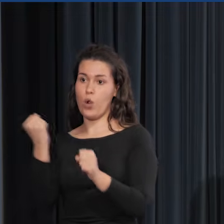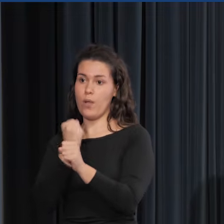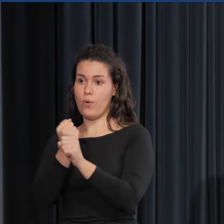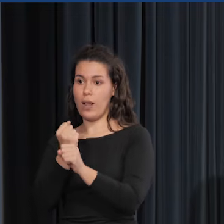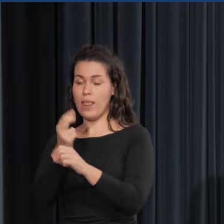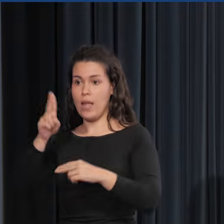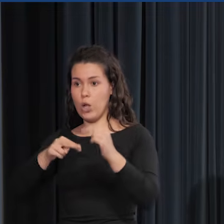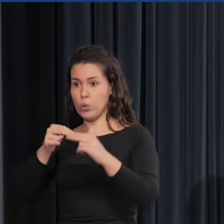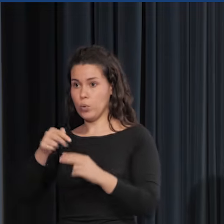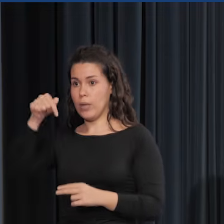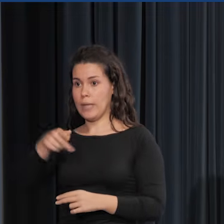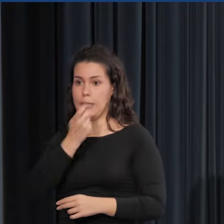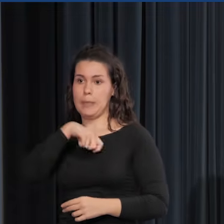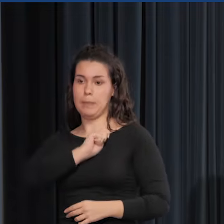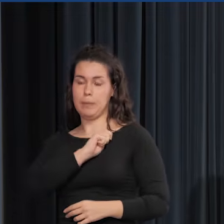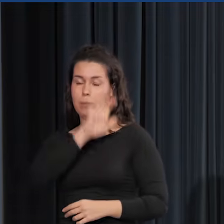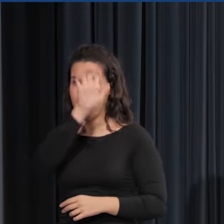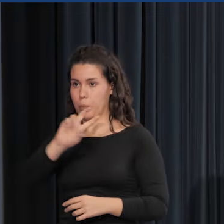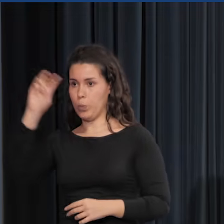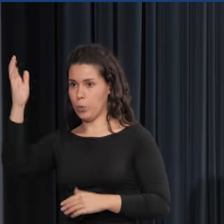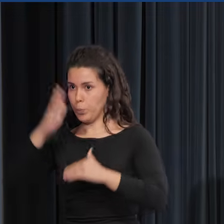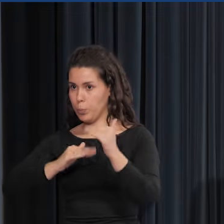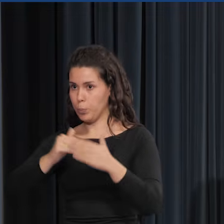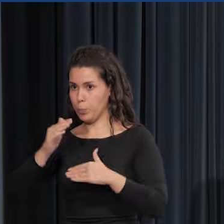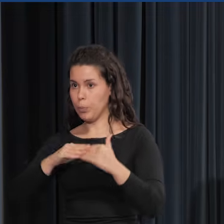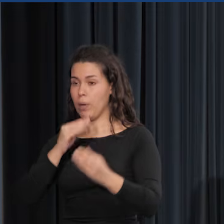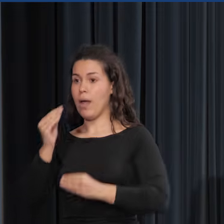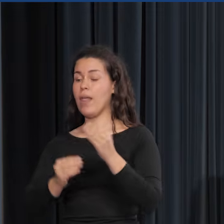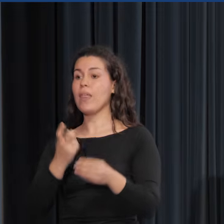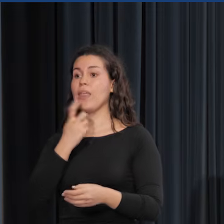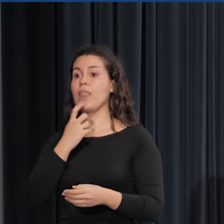desarrolló en España y en otros países que indica que tanto